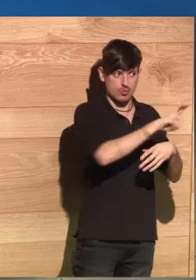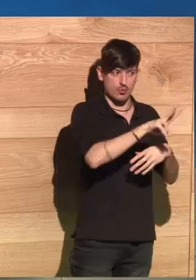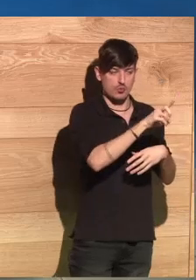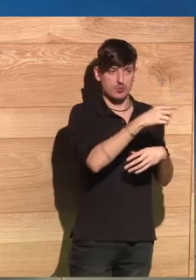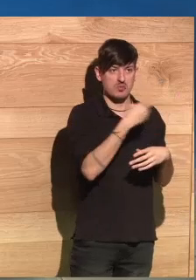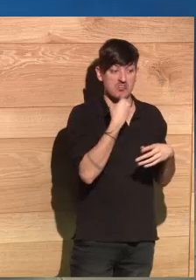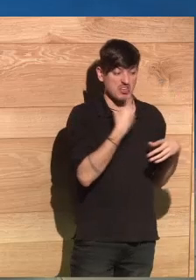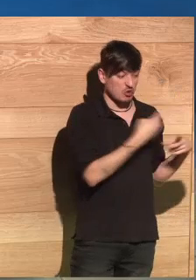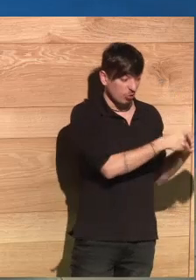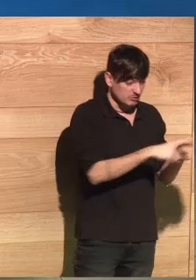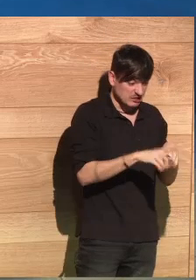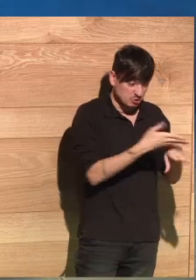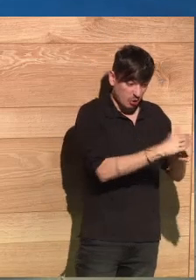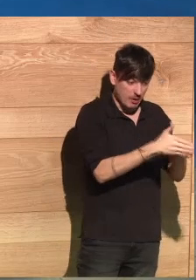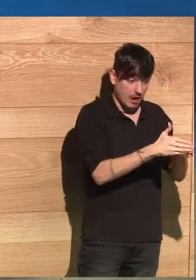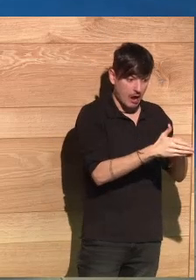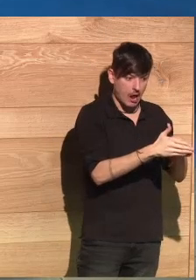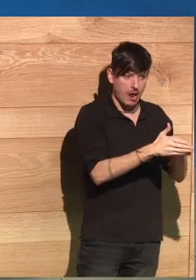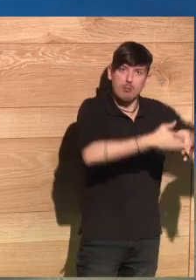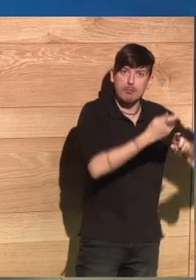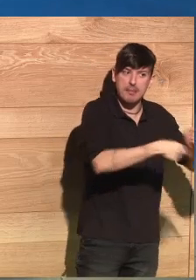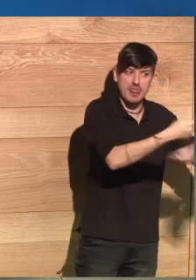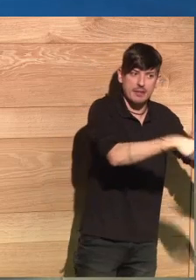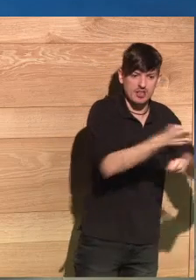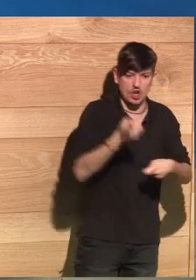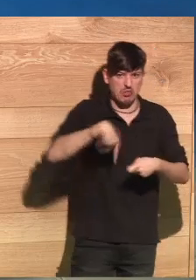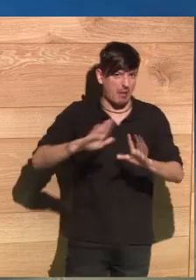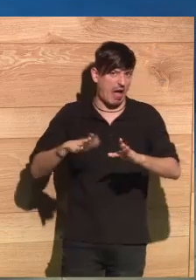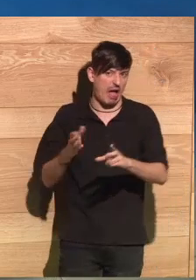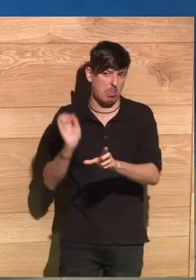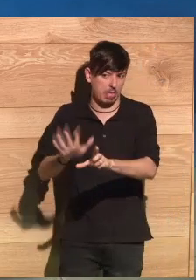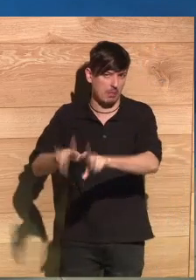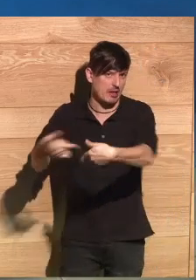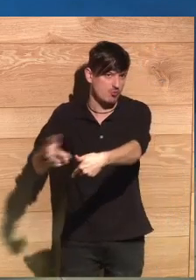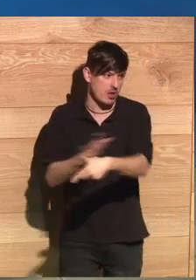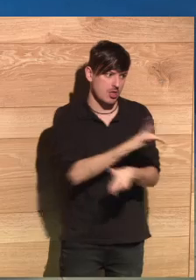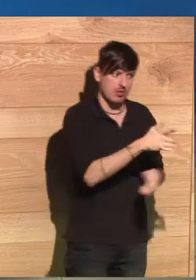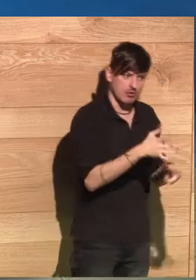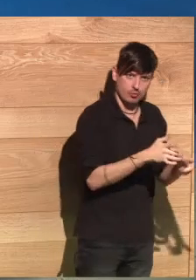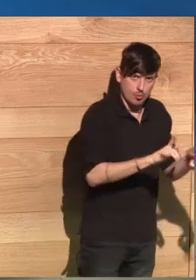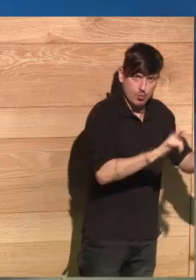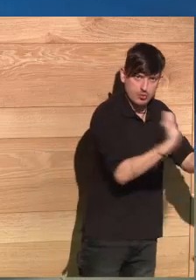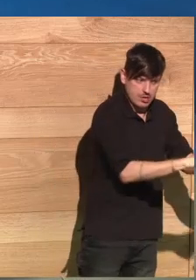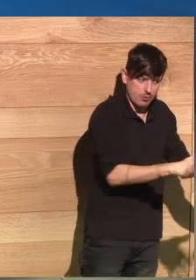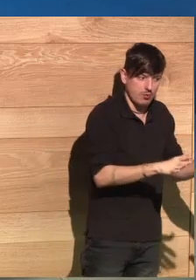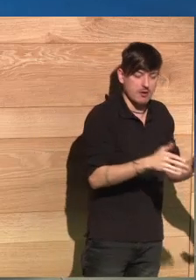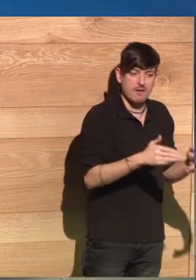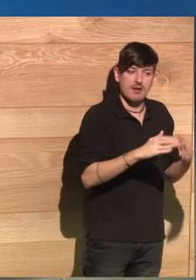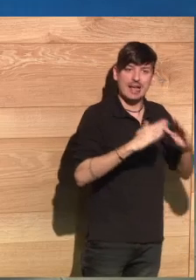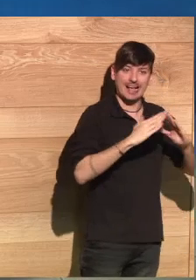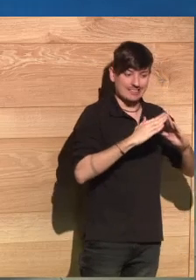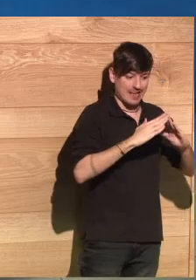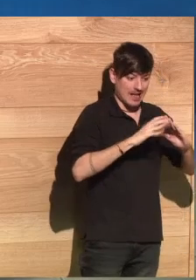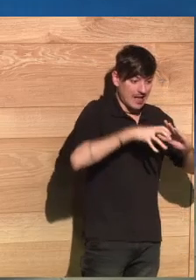los objetos que les sobran. Nosotros, tira esto a la basura. No, hombre, ellos no dicen tiro esto a la basura, dicen lo pongo en una mesita afuera en